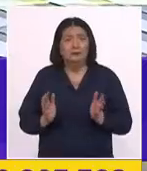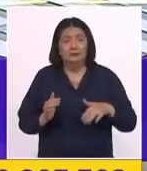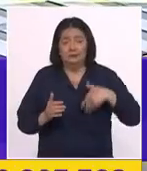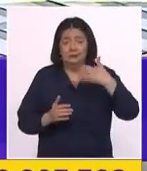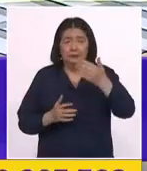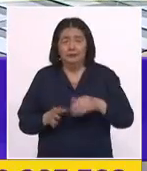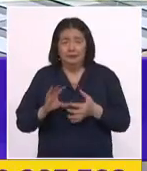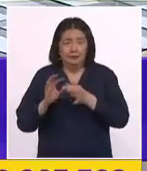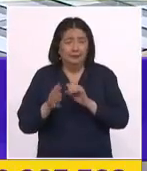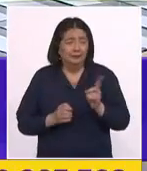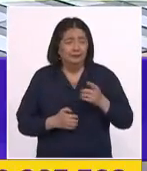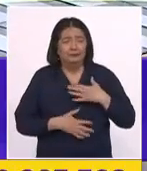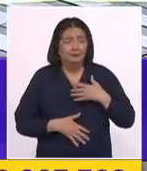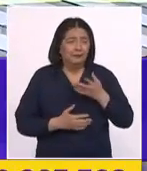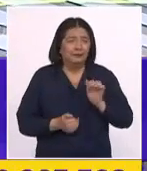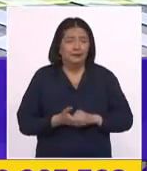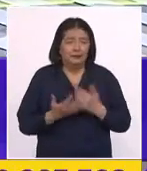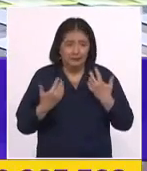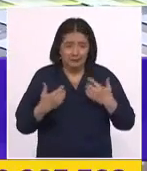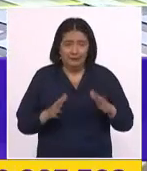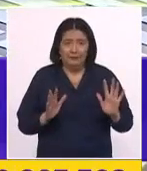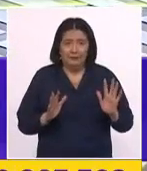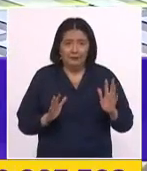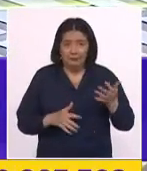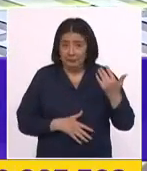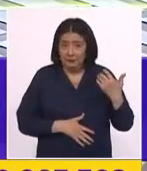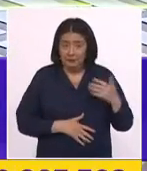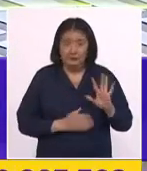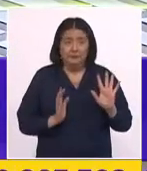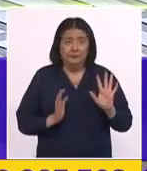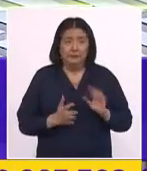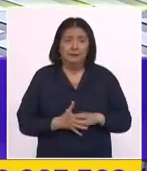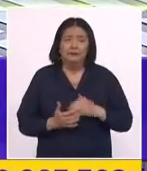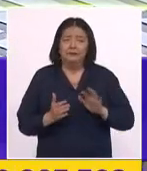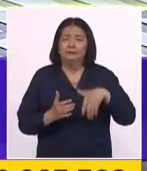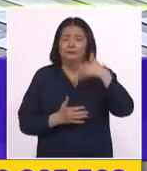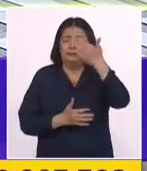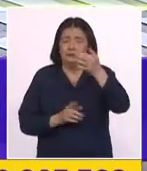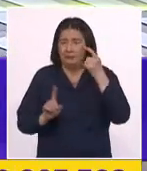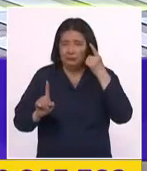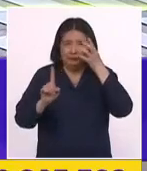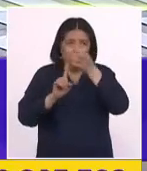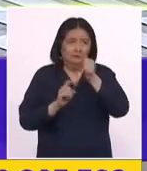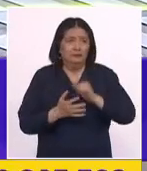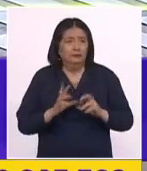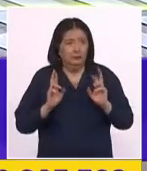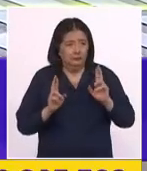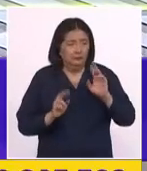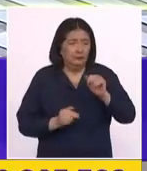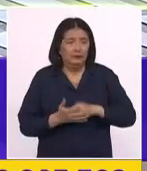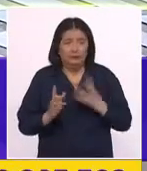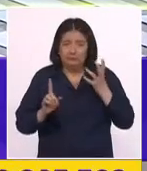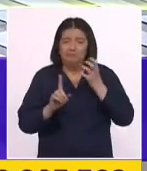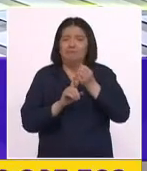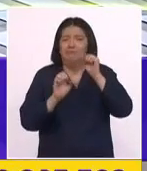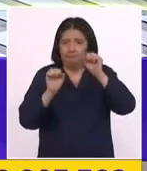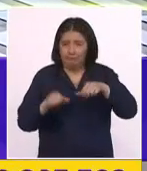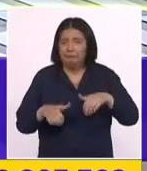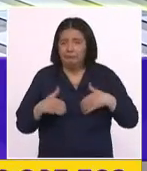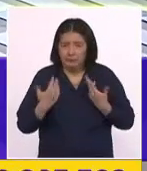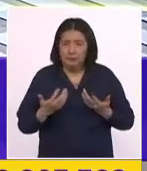viene. No estás pensando en disfrutar lo que acaba de pasar, sino ya en los próximos objetivos. Y espero que en esos próximos logros también